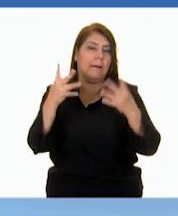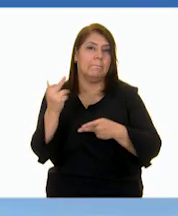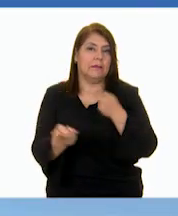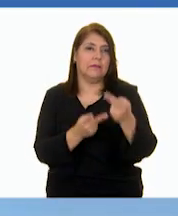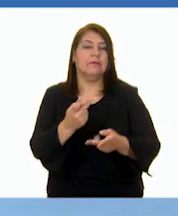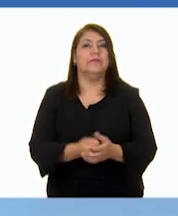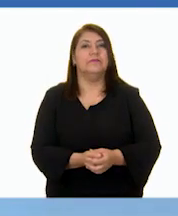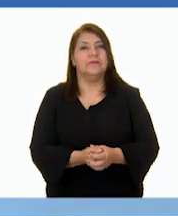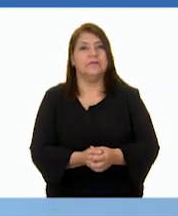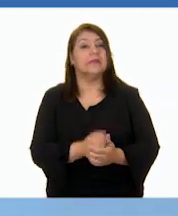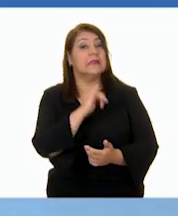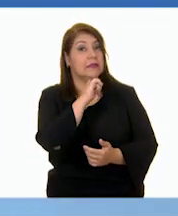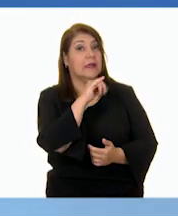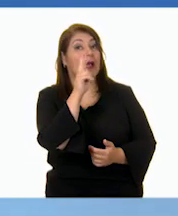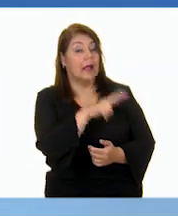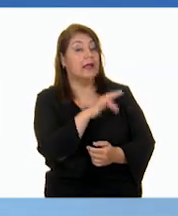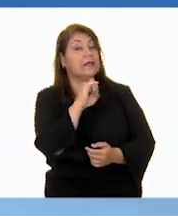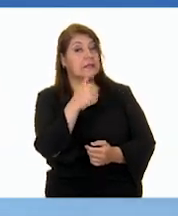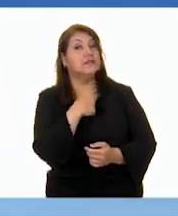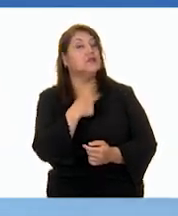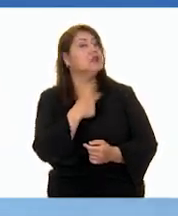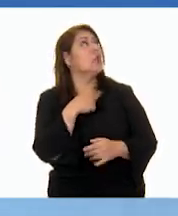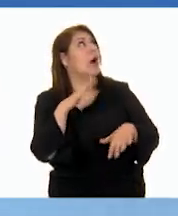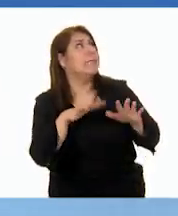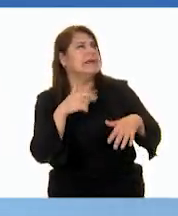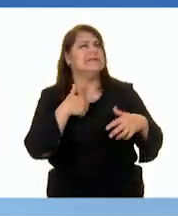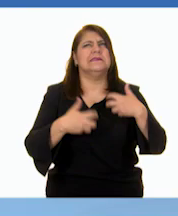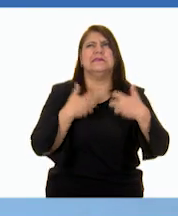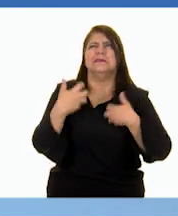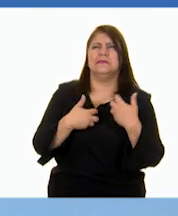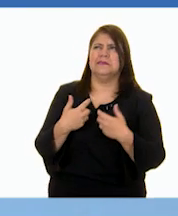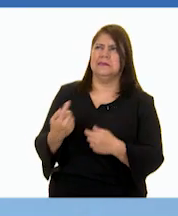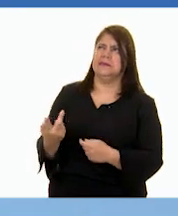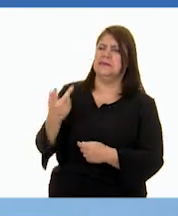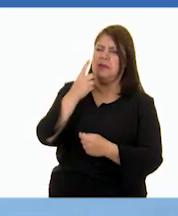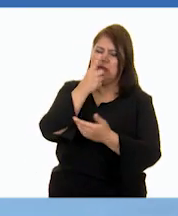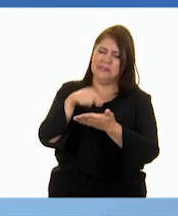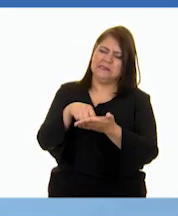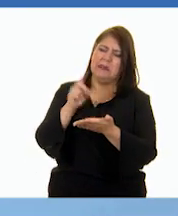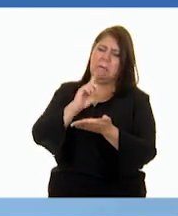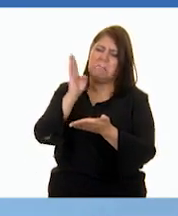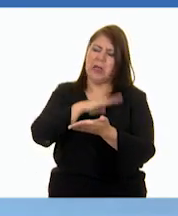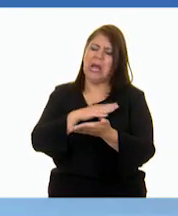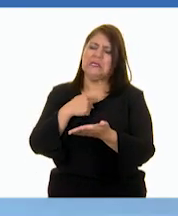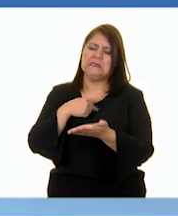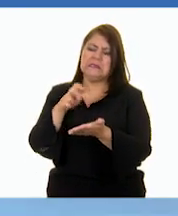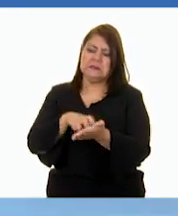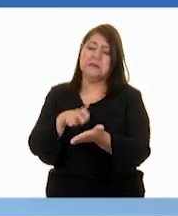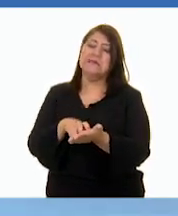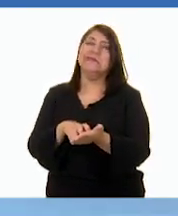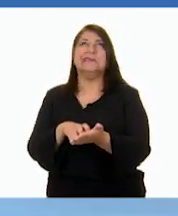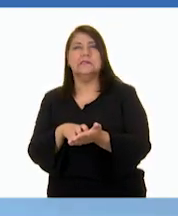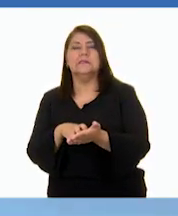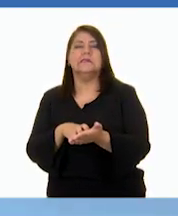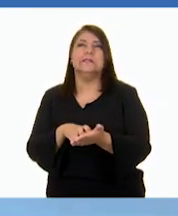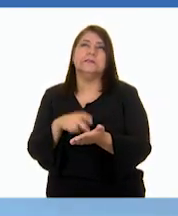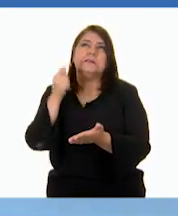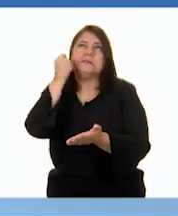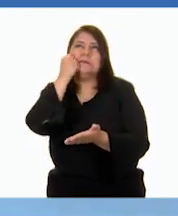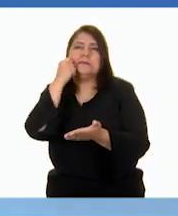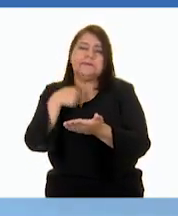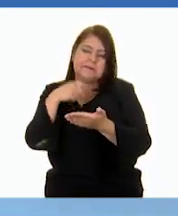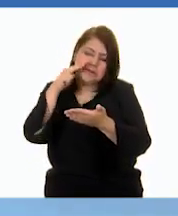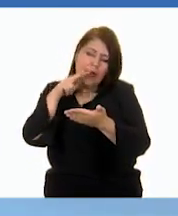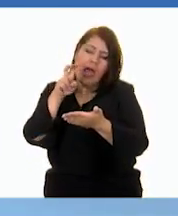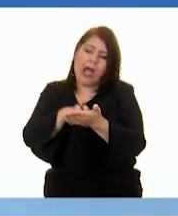Sí, es muy cierto. Yo a veces me enojo cuando me corrigen, pero cuando me doy cuenta de que todo queda mejor,